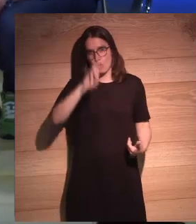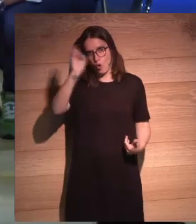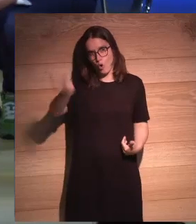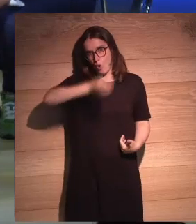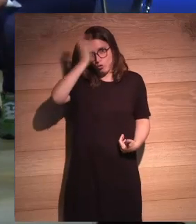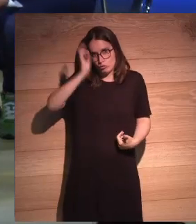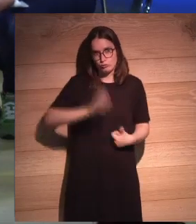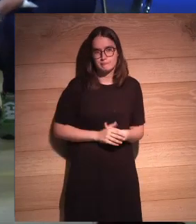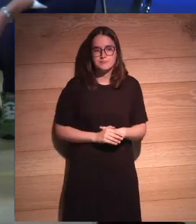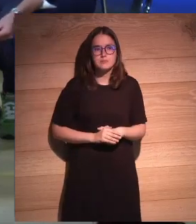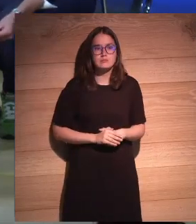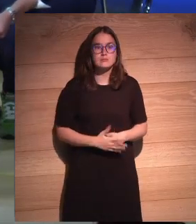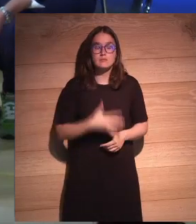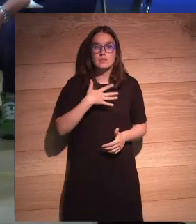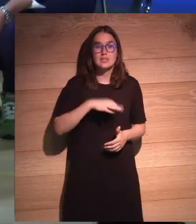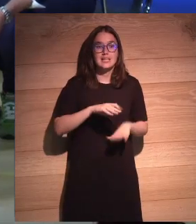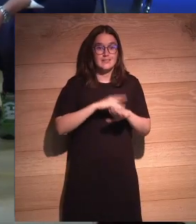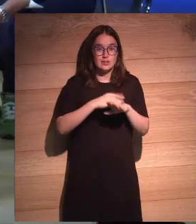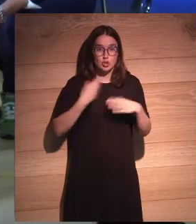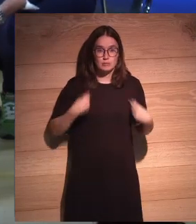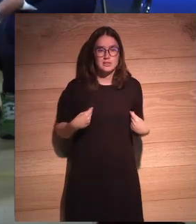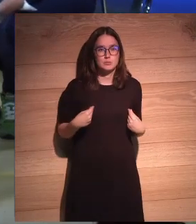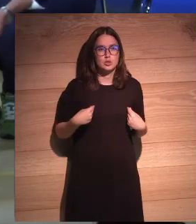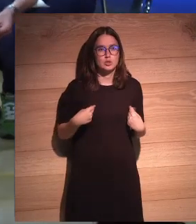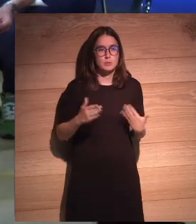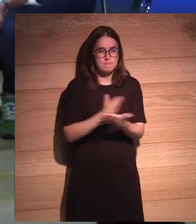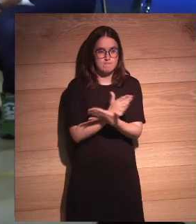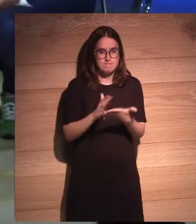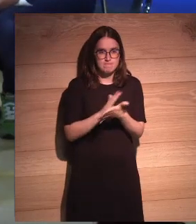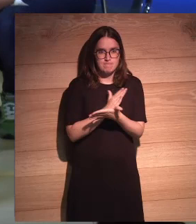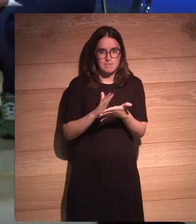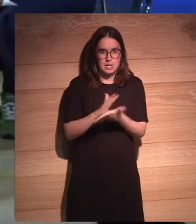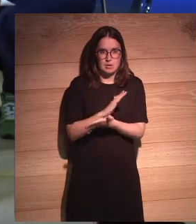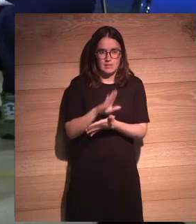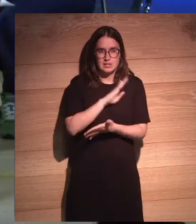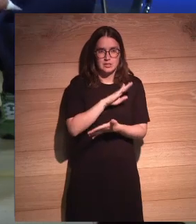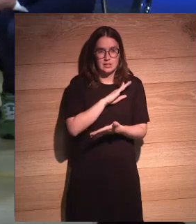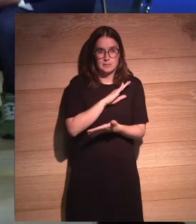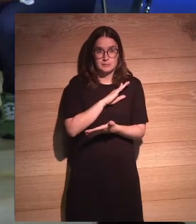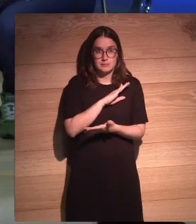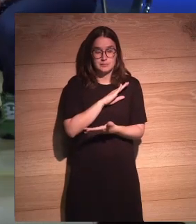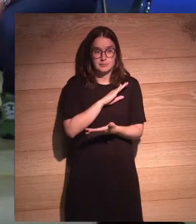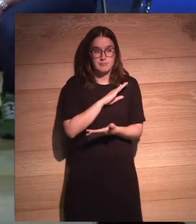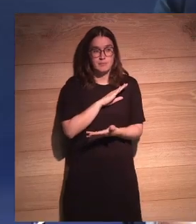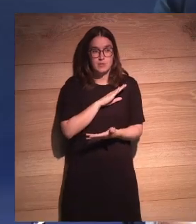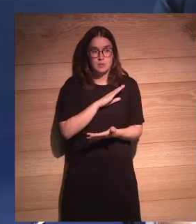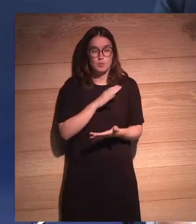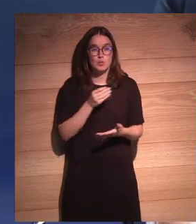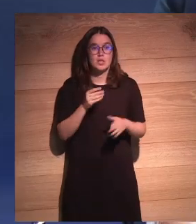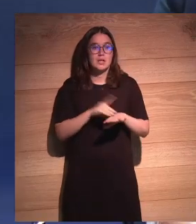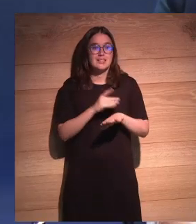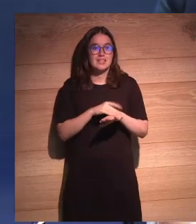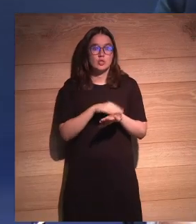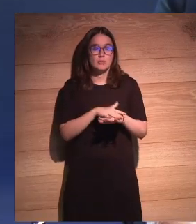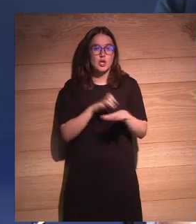cosas. Probablemente esos datos están muy sesgados también, los que estamos tomando. Dejamos muchos